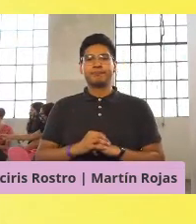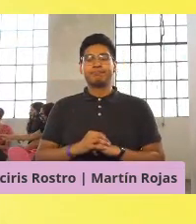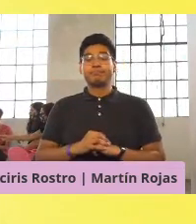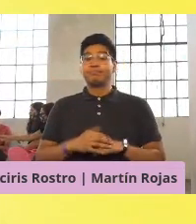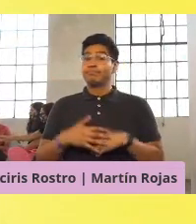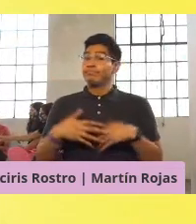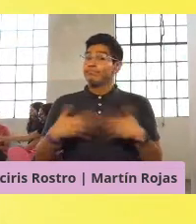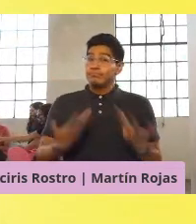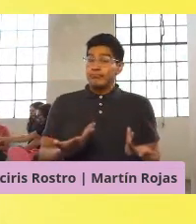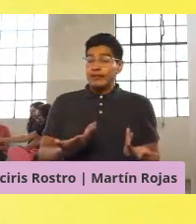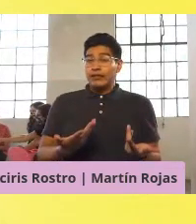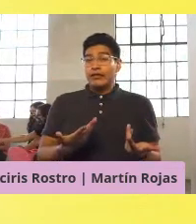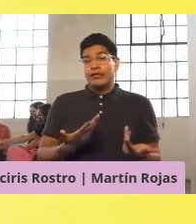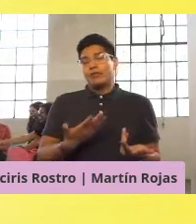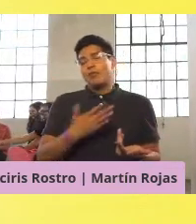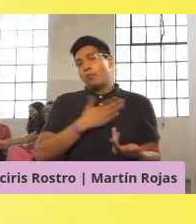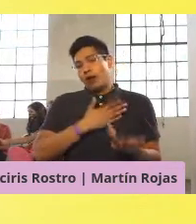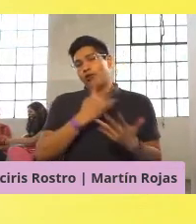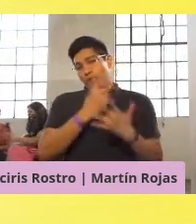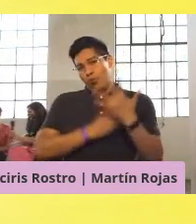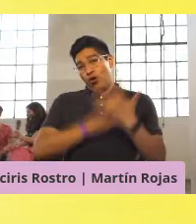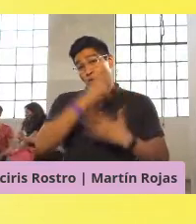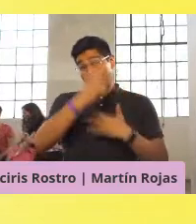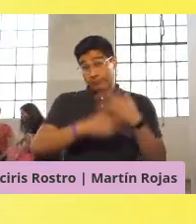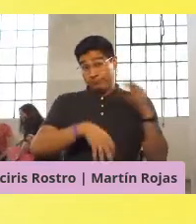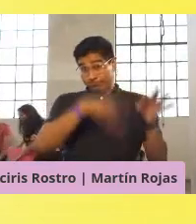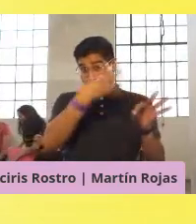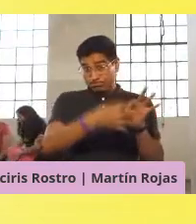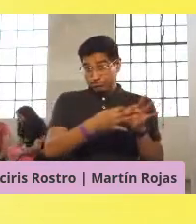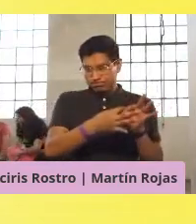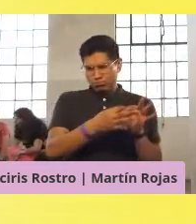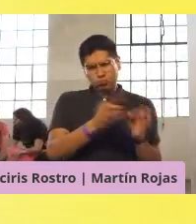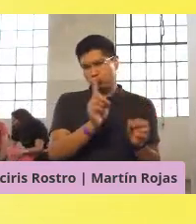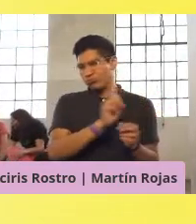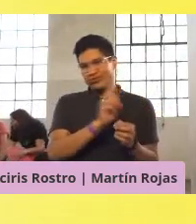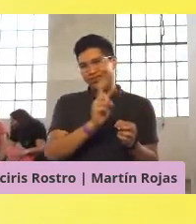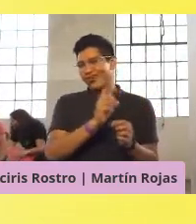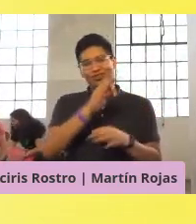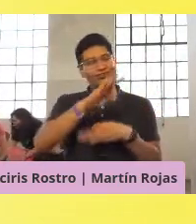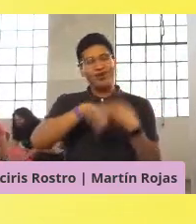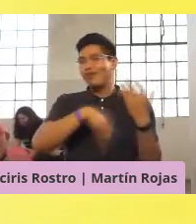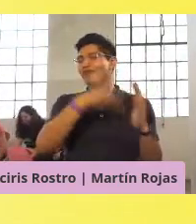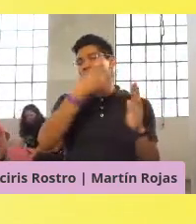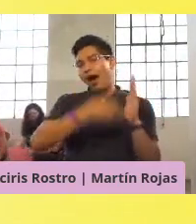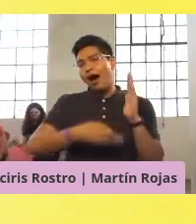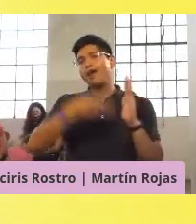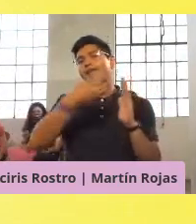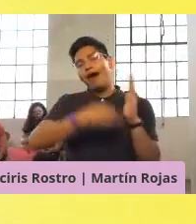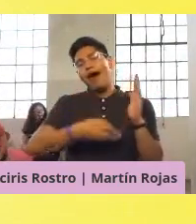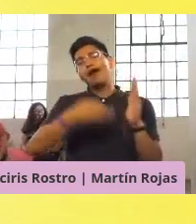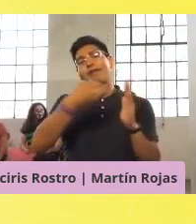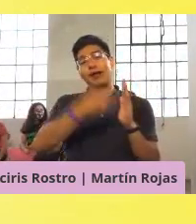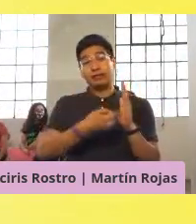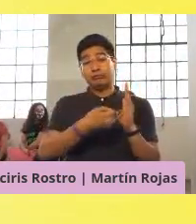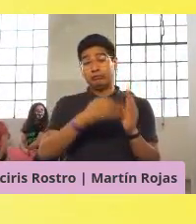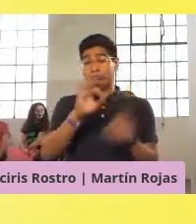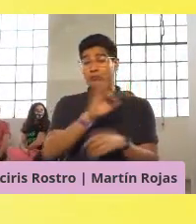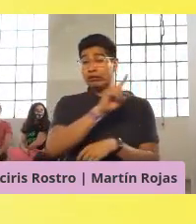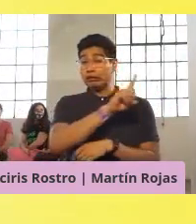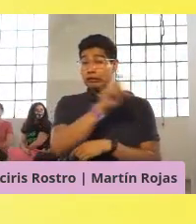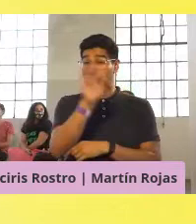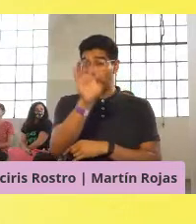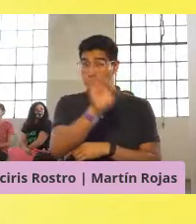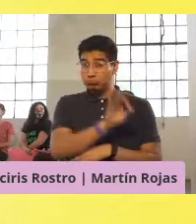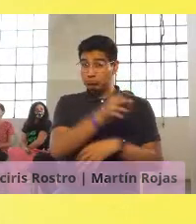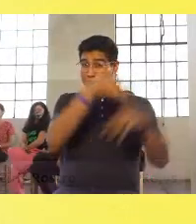Bueno, de inicio todos son imperfectos, yo creo. O sea, está cañón decir que una pieza, un proyecto está al 100, está cañón,